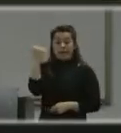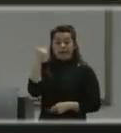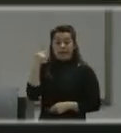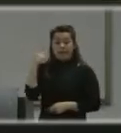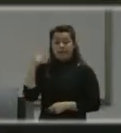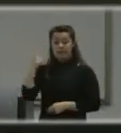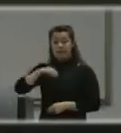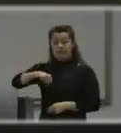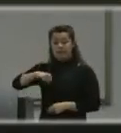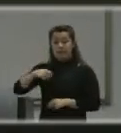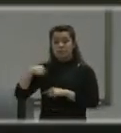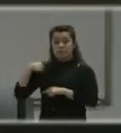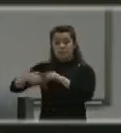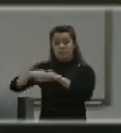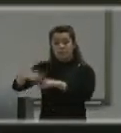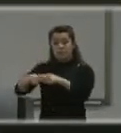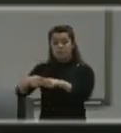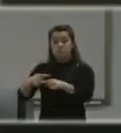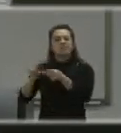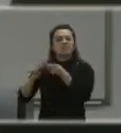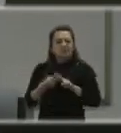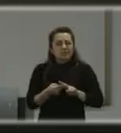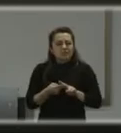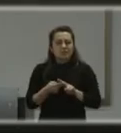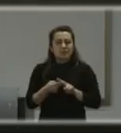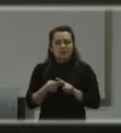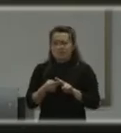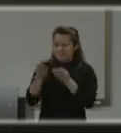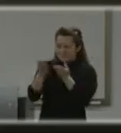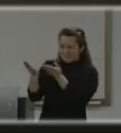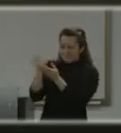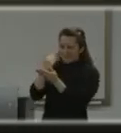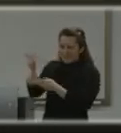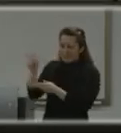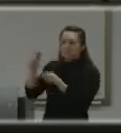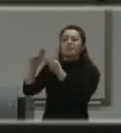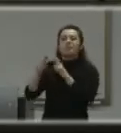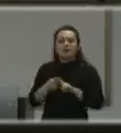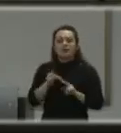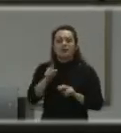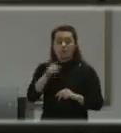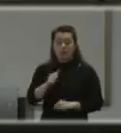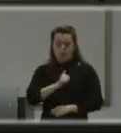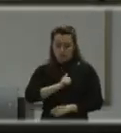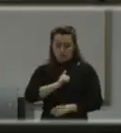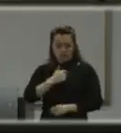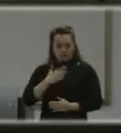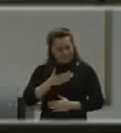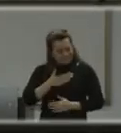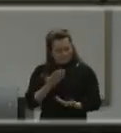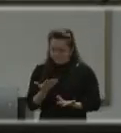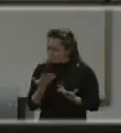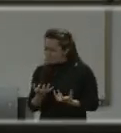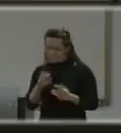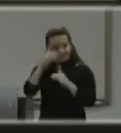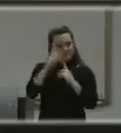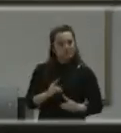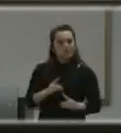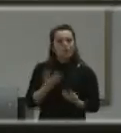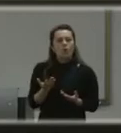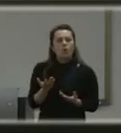reproductivos sí tienen que ver pues con lo que estabas diciendo tú, pero también yo creo que tiene que ver con la autonomía, con el ejercicio de la autonomía en